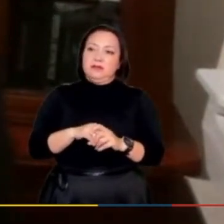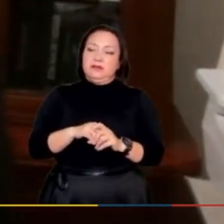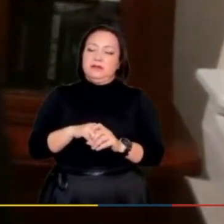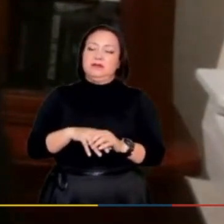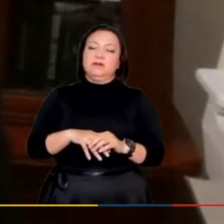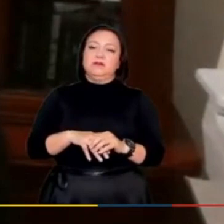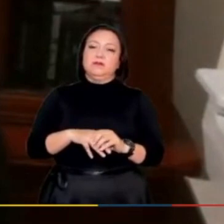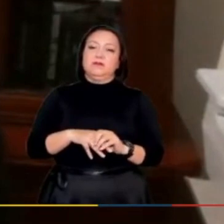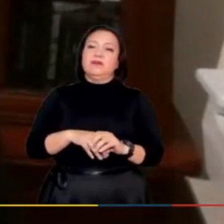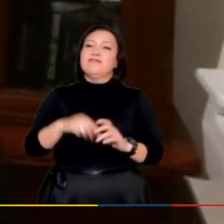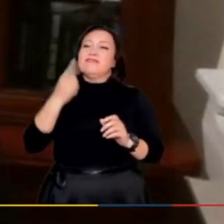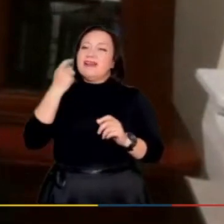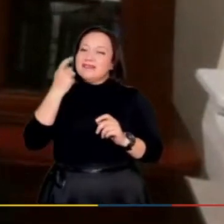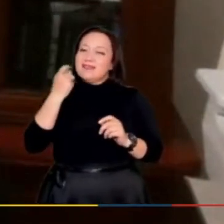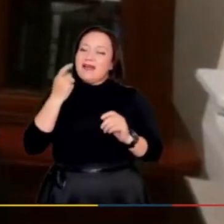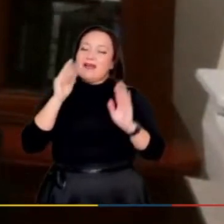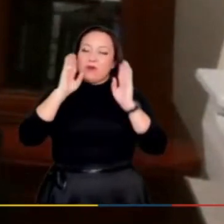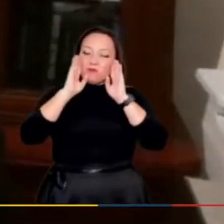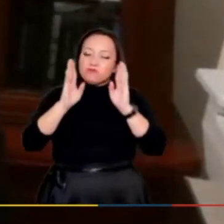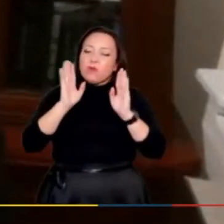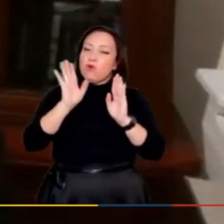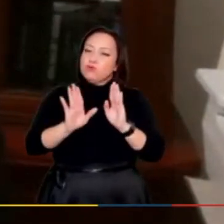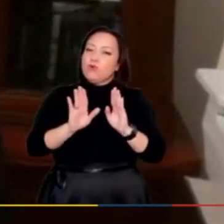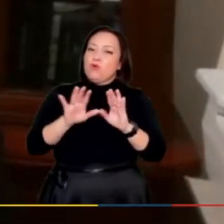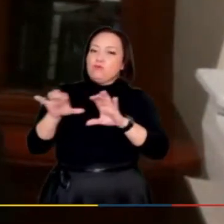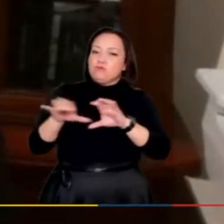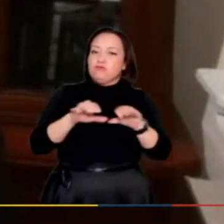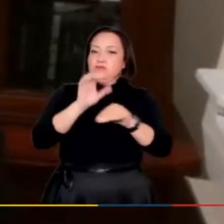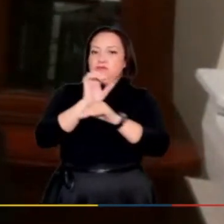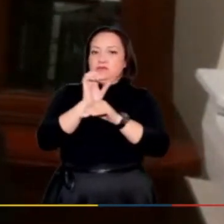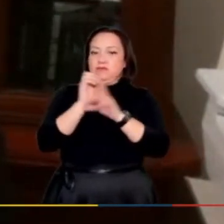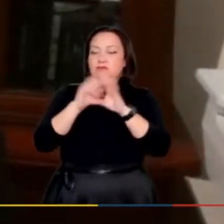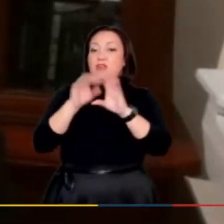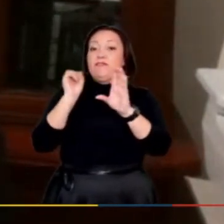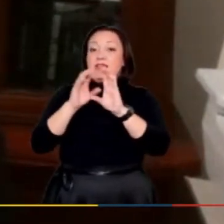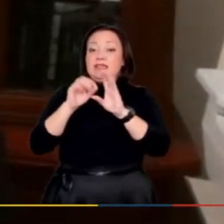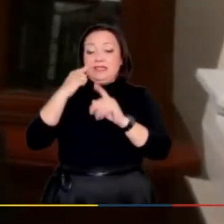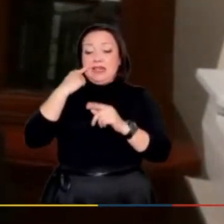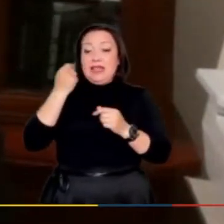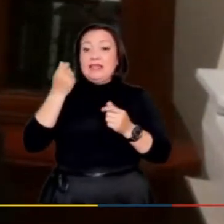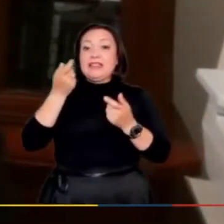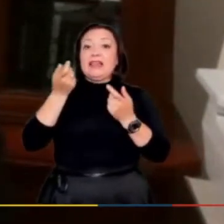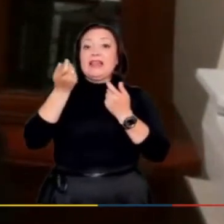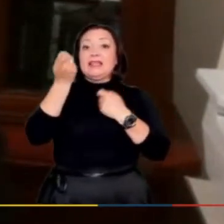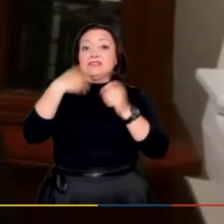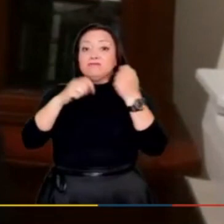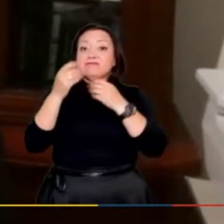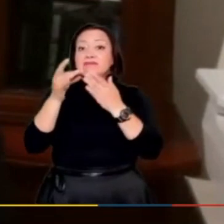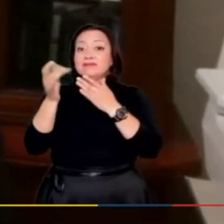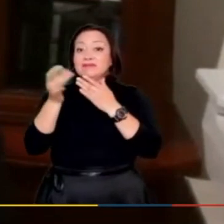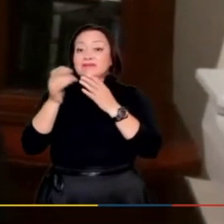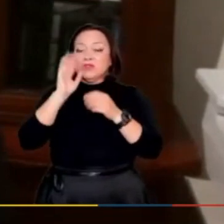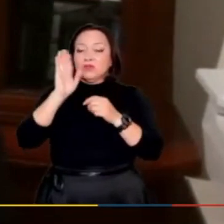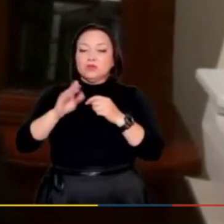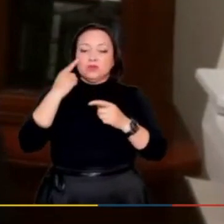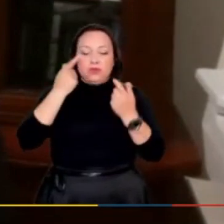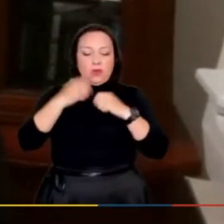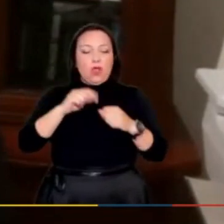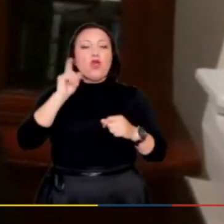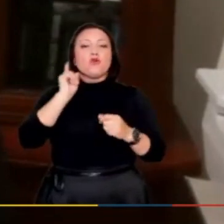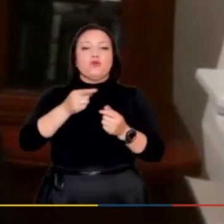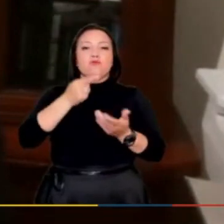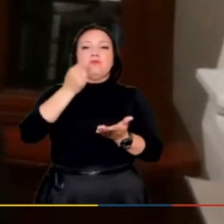la desatención del deber de la entidad financiera de monetizar las divisas fue producto del cumplimiento de unas